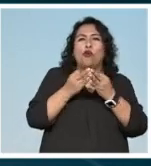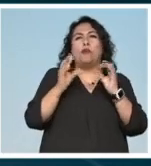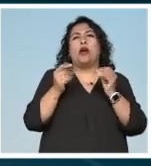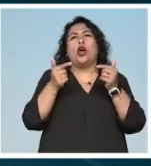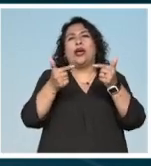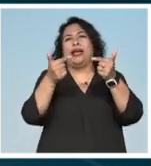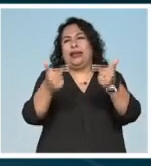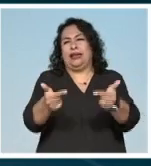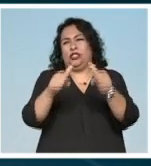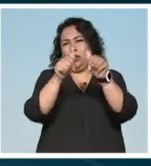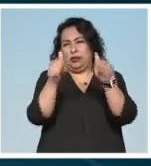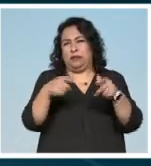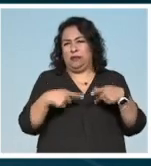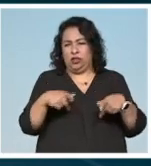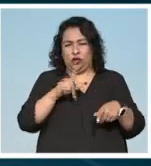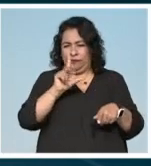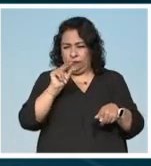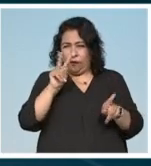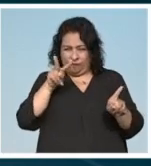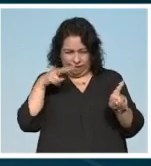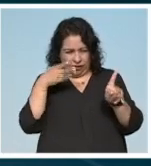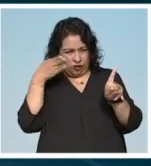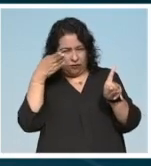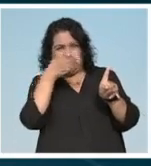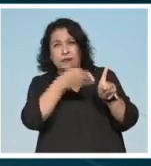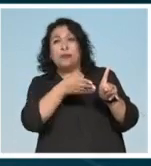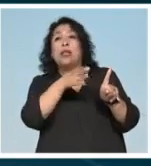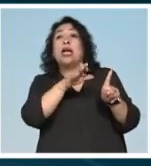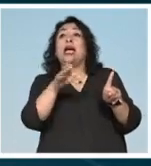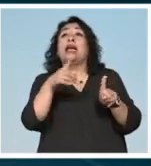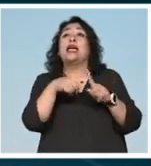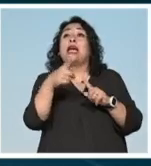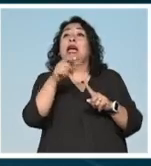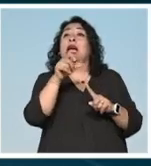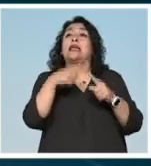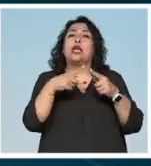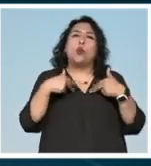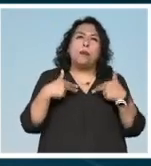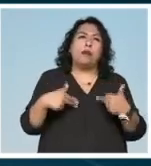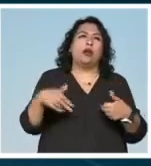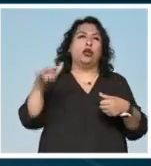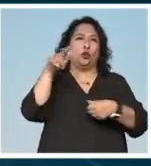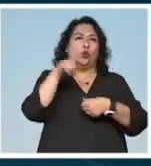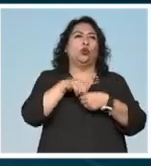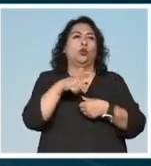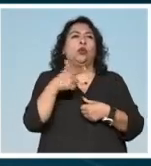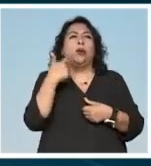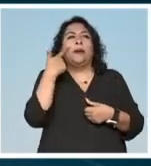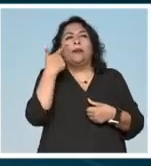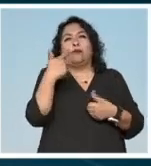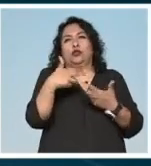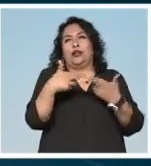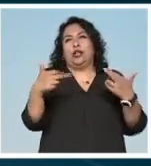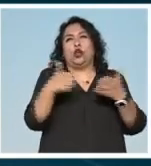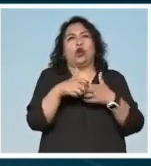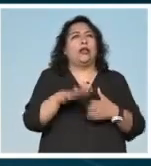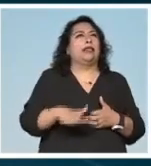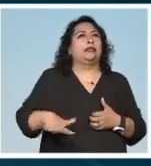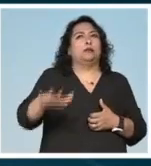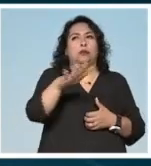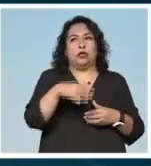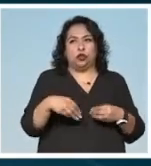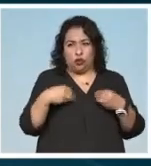generaciones de artistas. Se enfoca más bien en la idea de que los seres humanos y la cultura están determinados por su relación con el espacio que